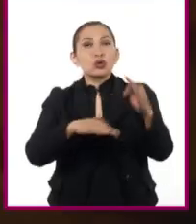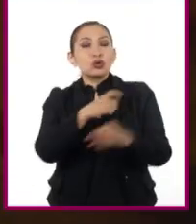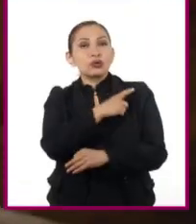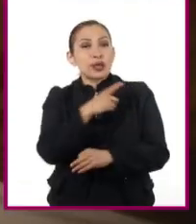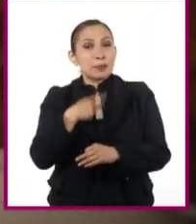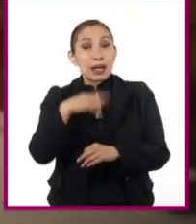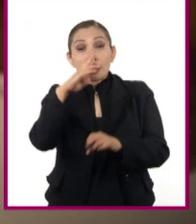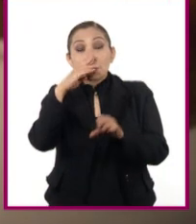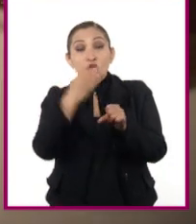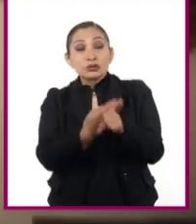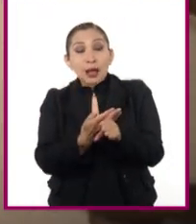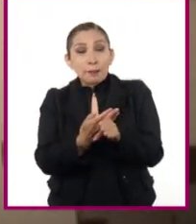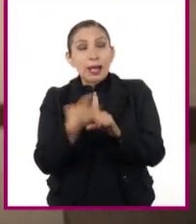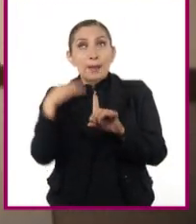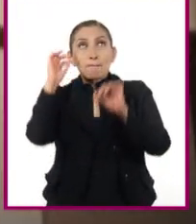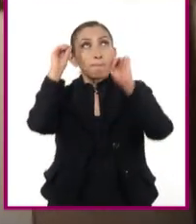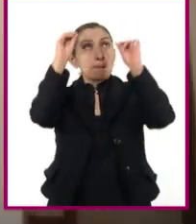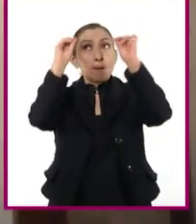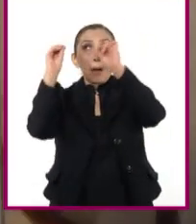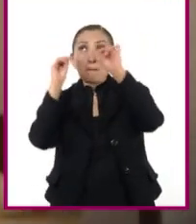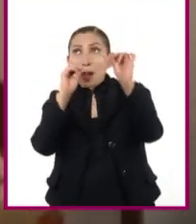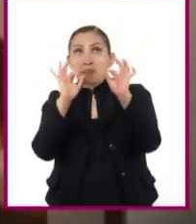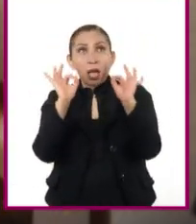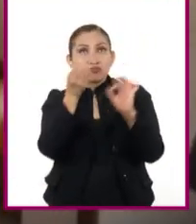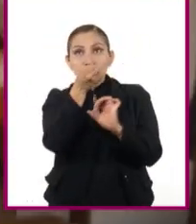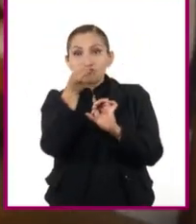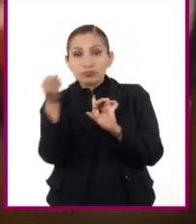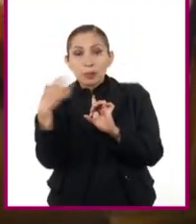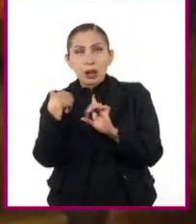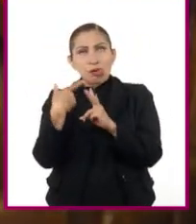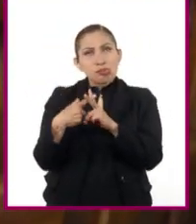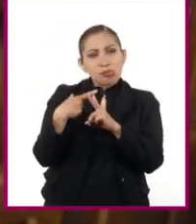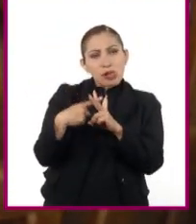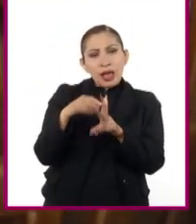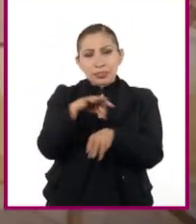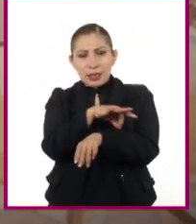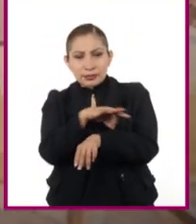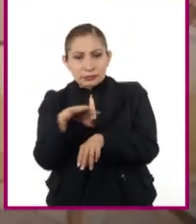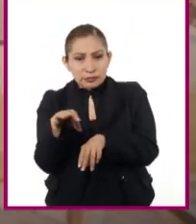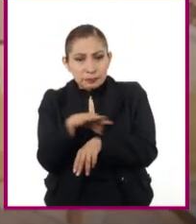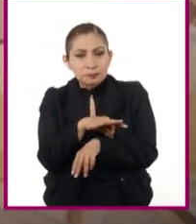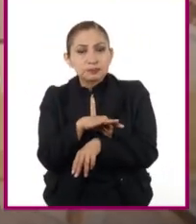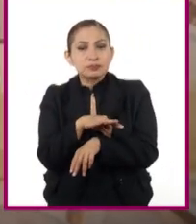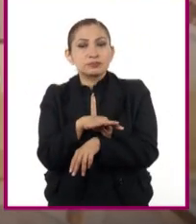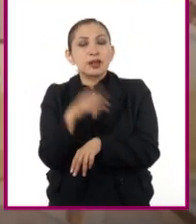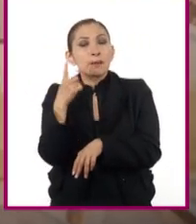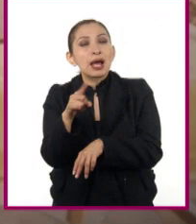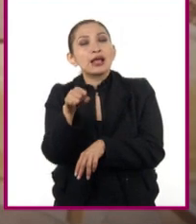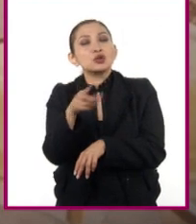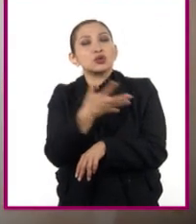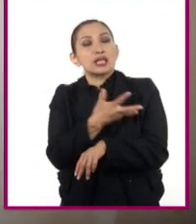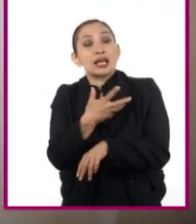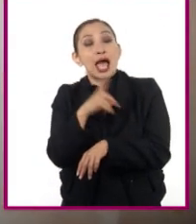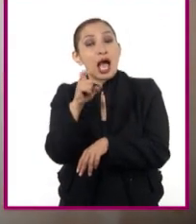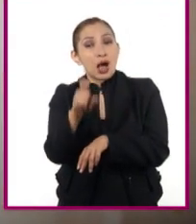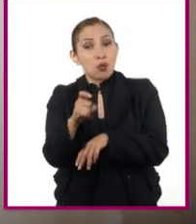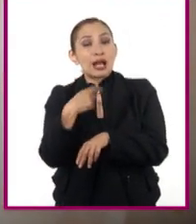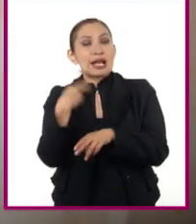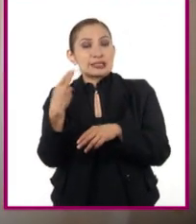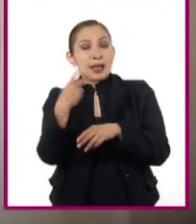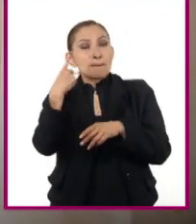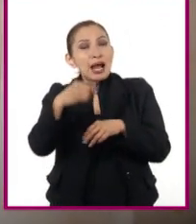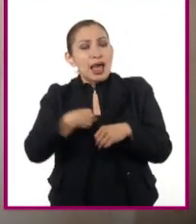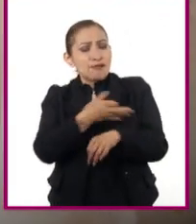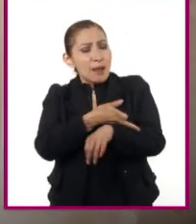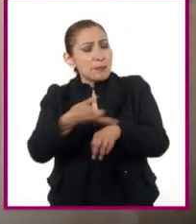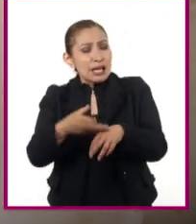ser responsablemente instalado y para eso hacemos los cálculos, los diseños, para que tengamos el agua que se